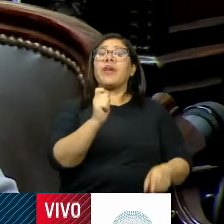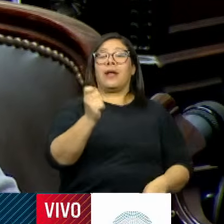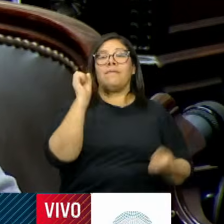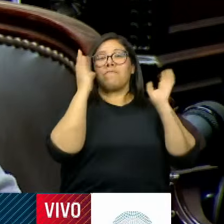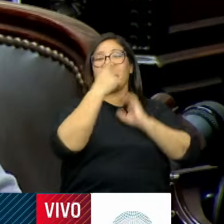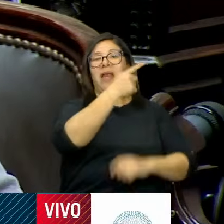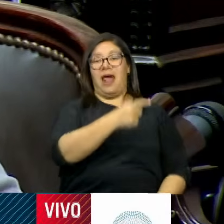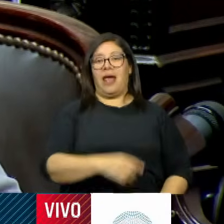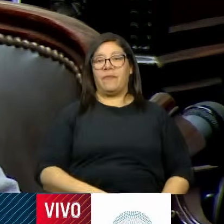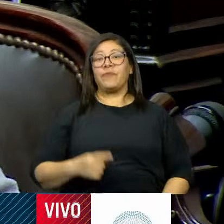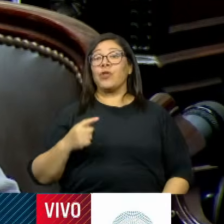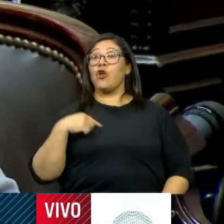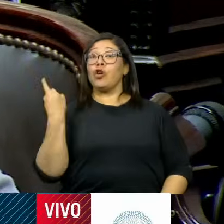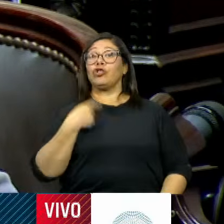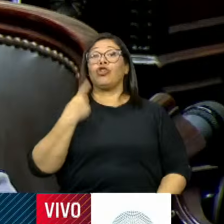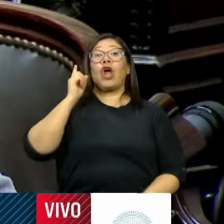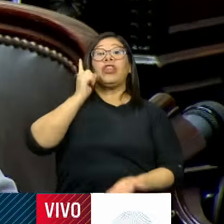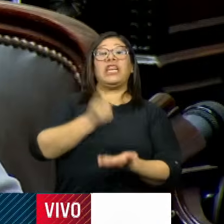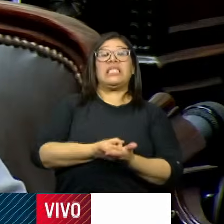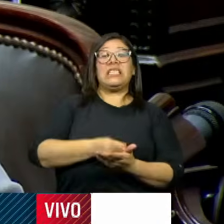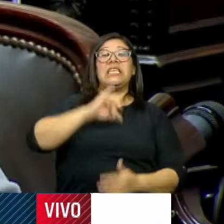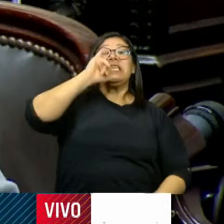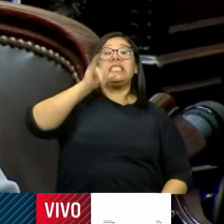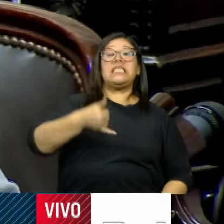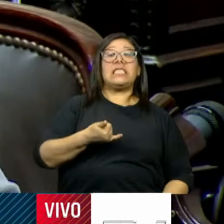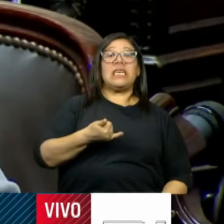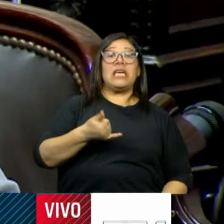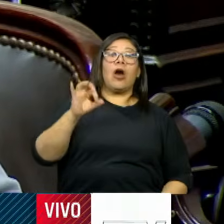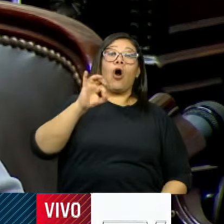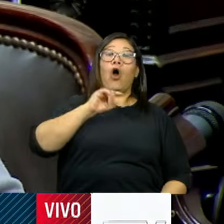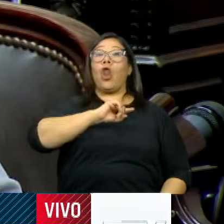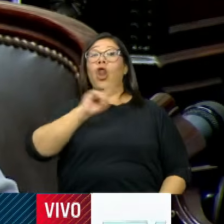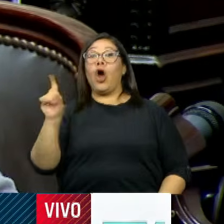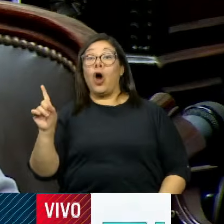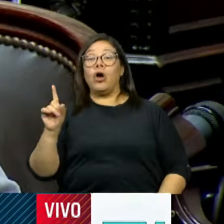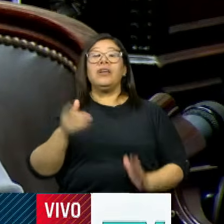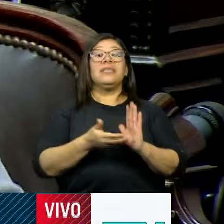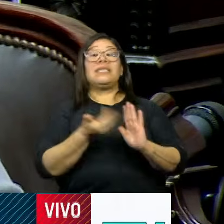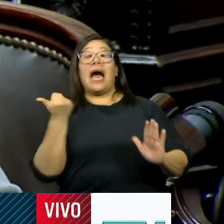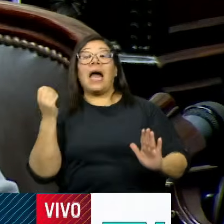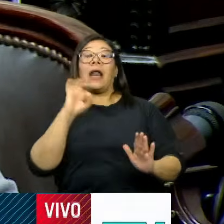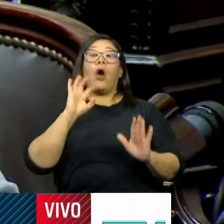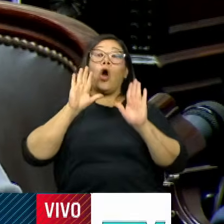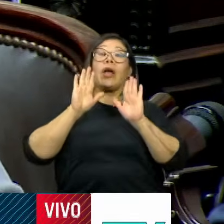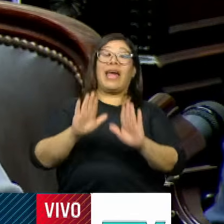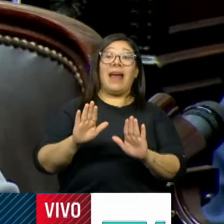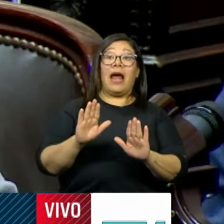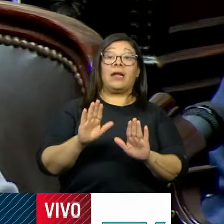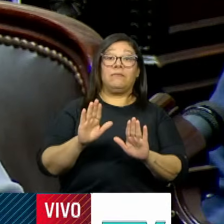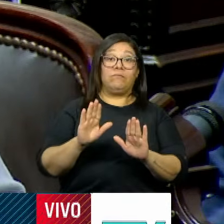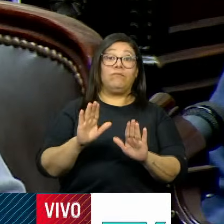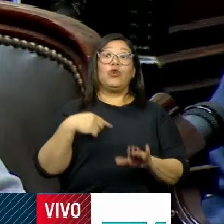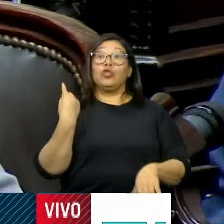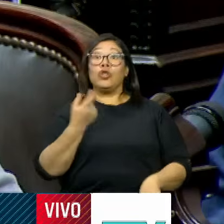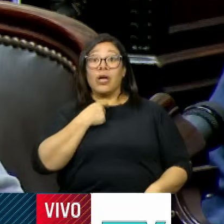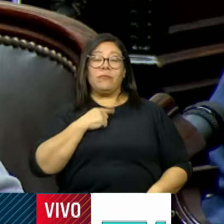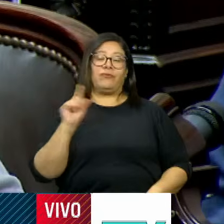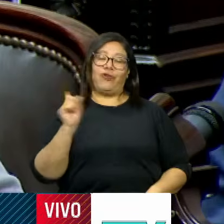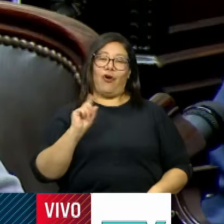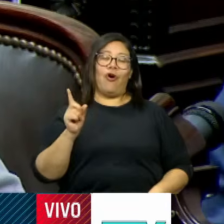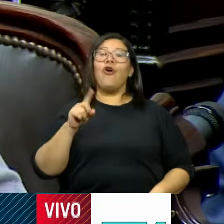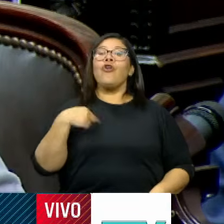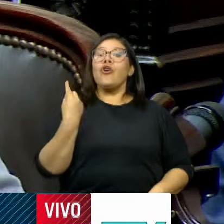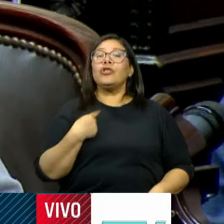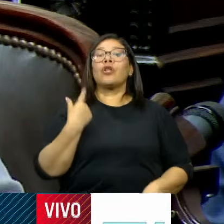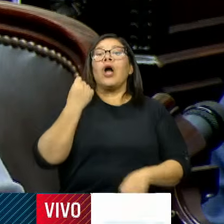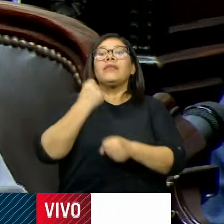toca decidir si queremos o no queremos que él sea jefe de gabinete. A nosotros nos toca ejercer nuestra obligación